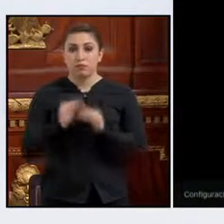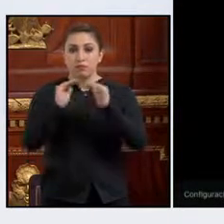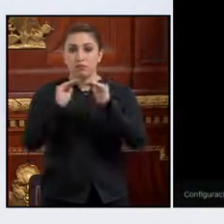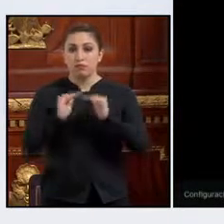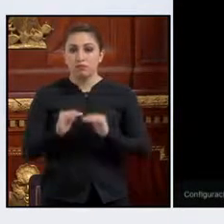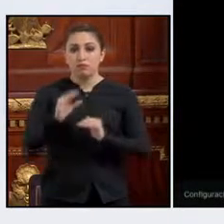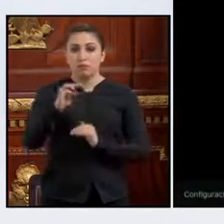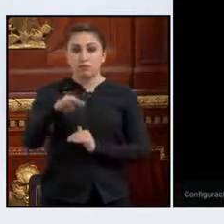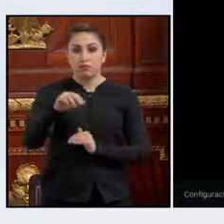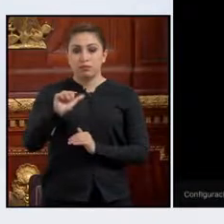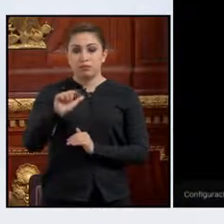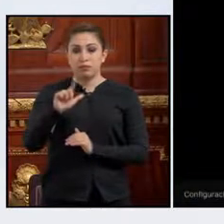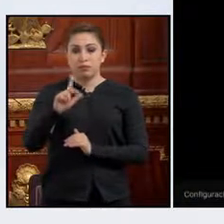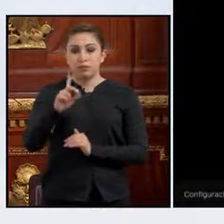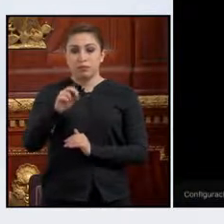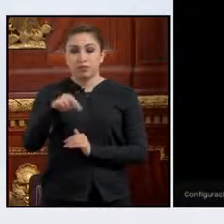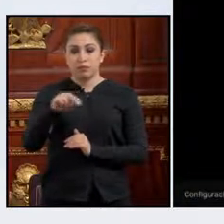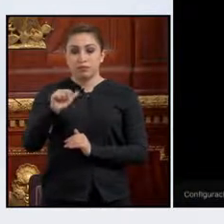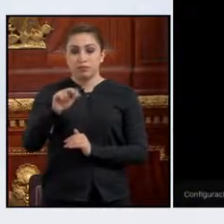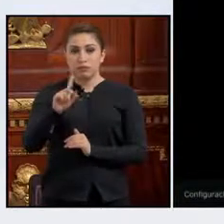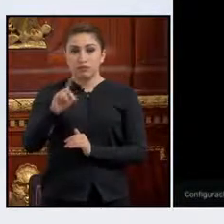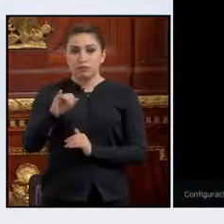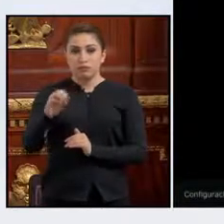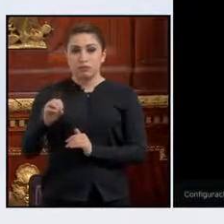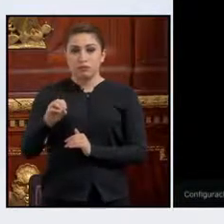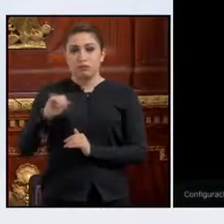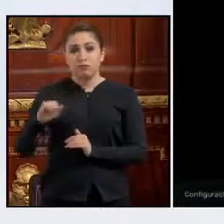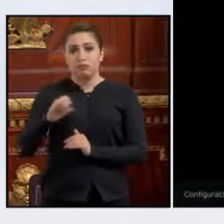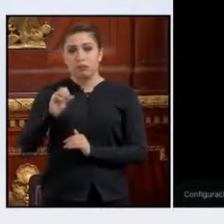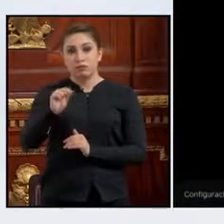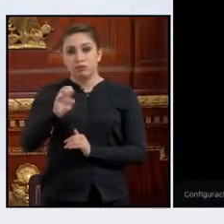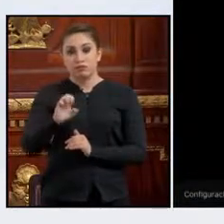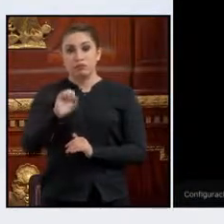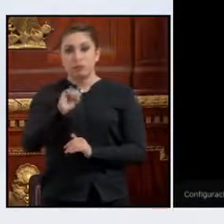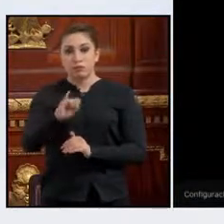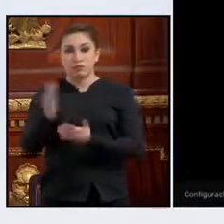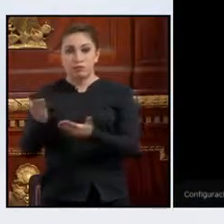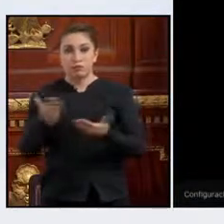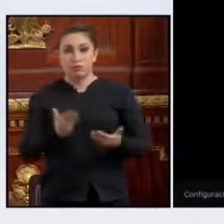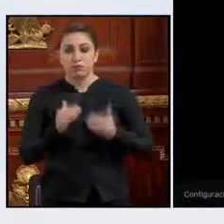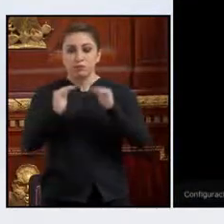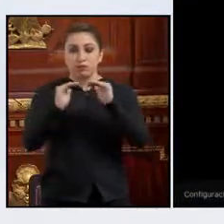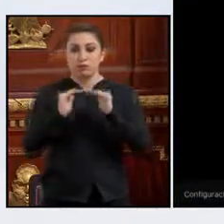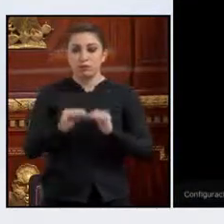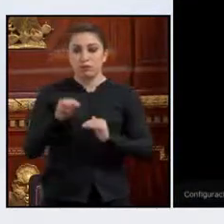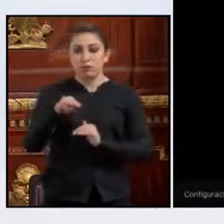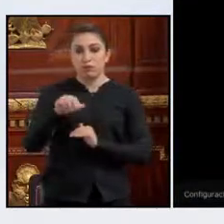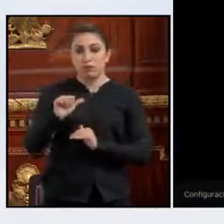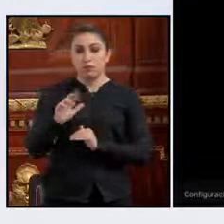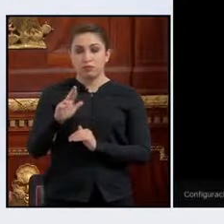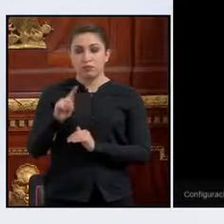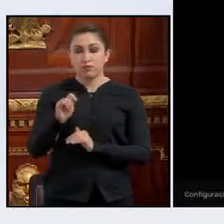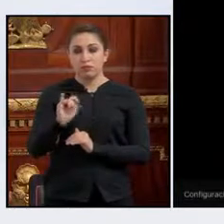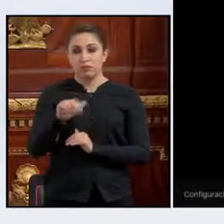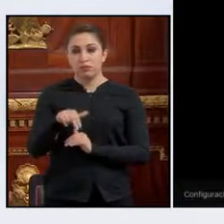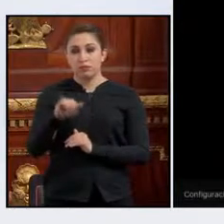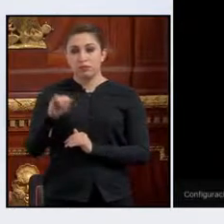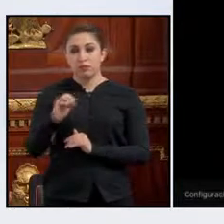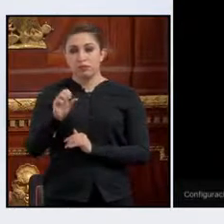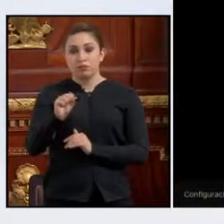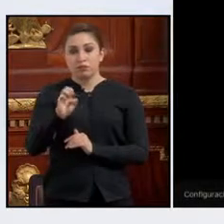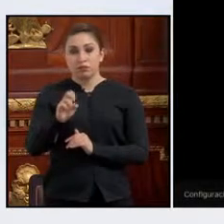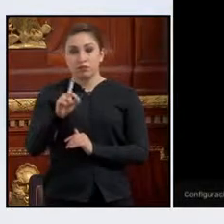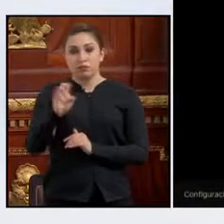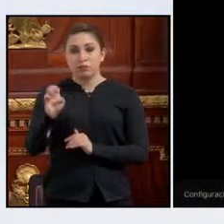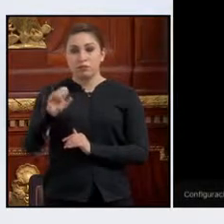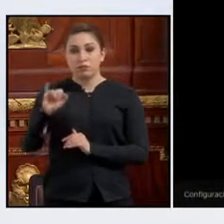Maldonado Salgado José Valentín. Presente, diputada. Martín del Campo Castañeda José de Jesús. Martín